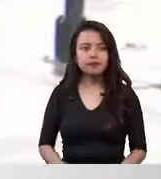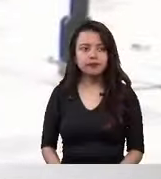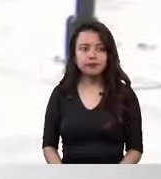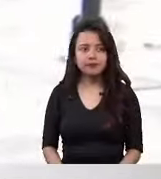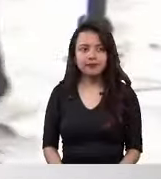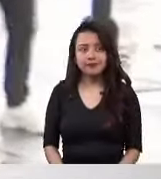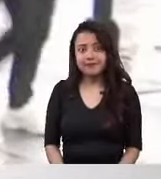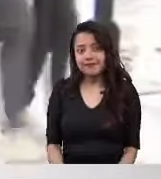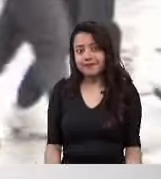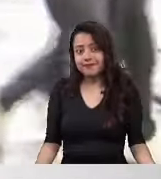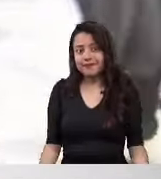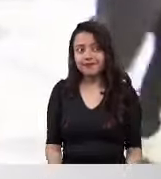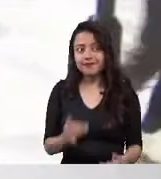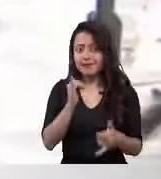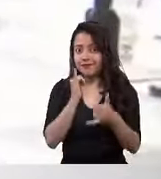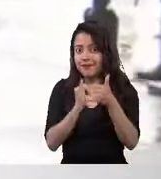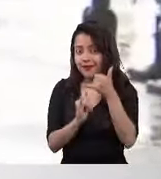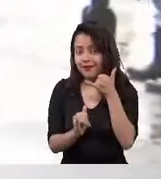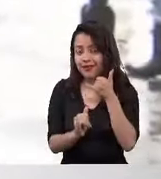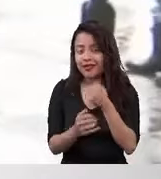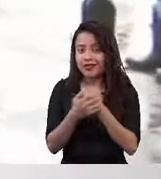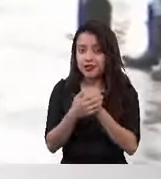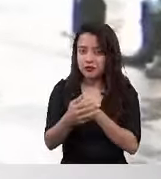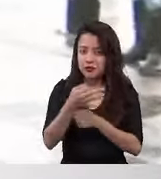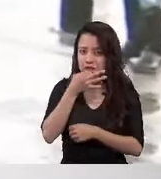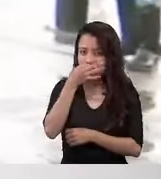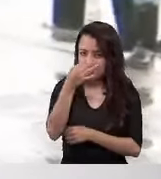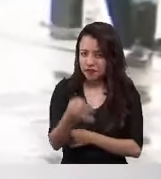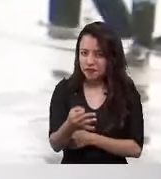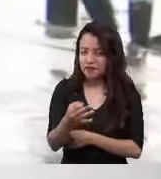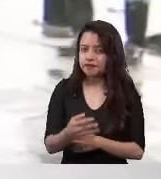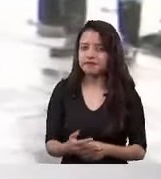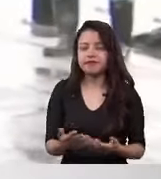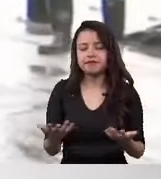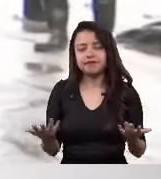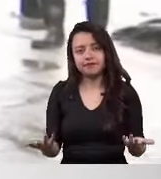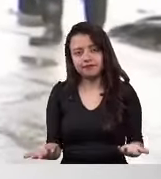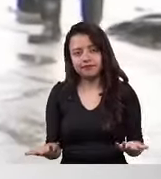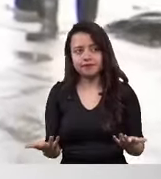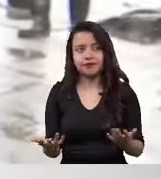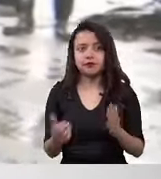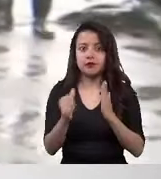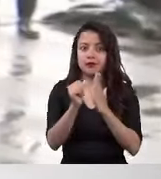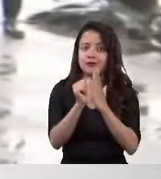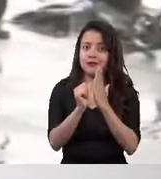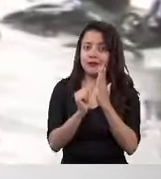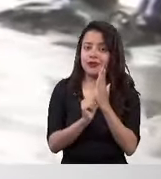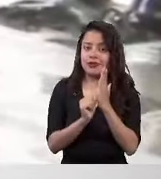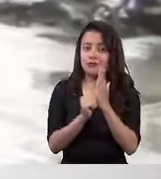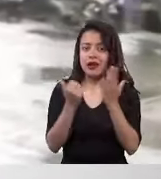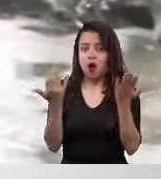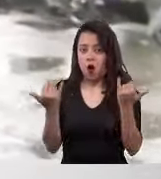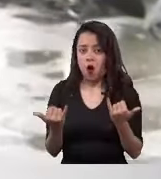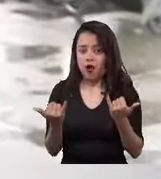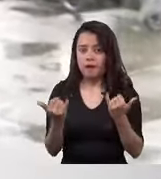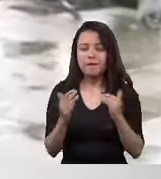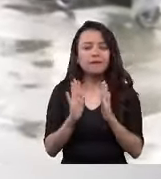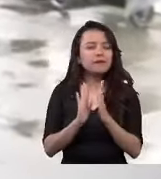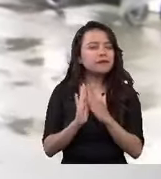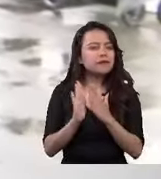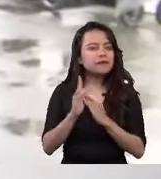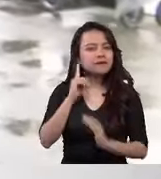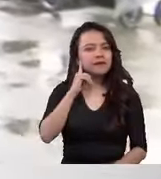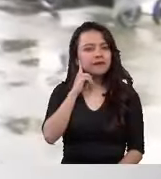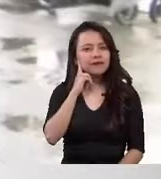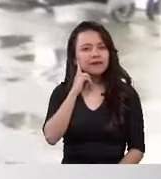Hemos llegado al final de W Sin Carreta, hoy con un programa bastante particular, con